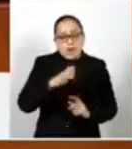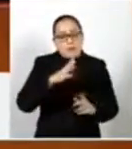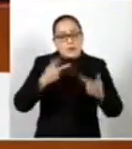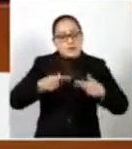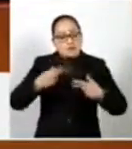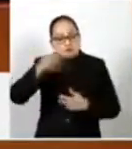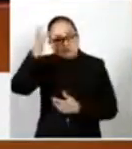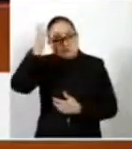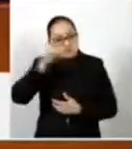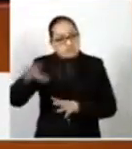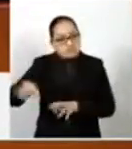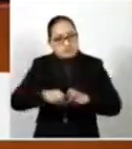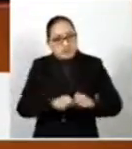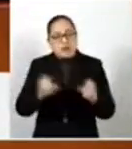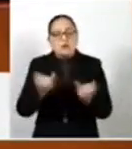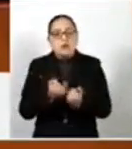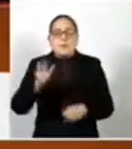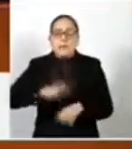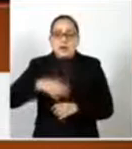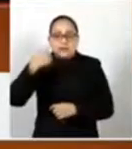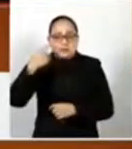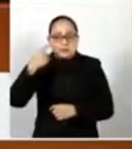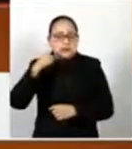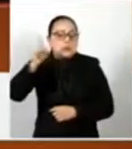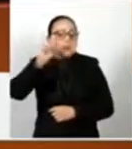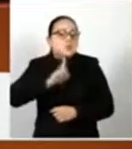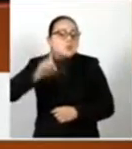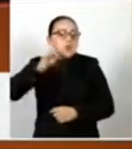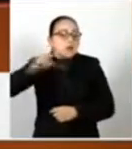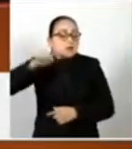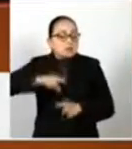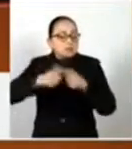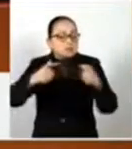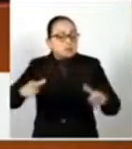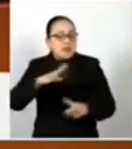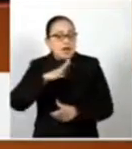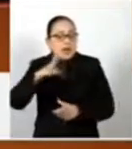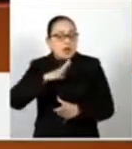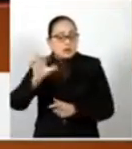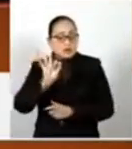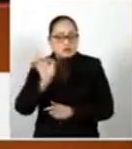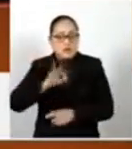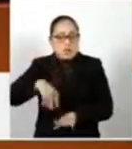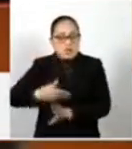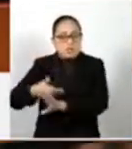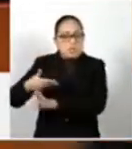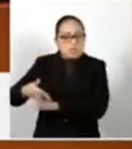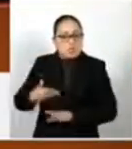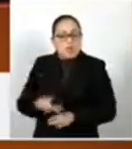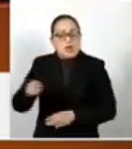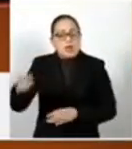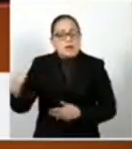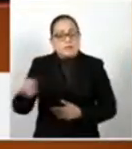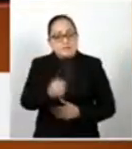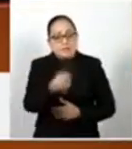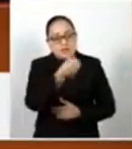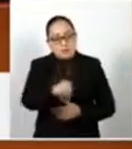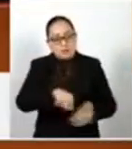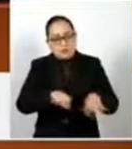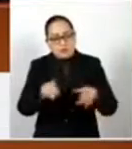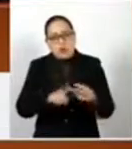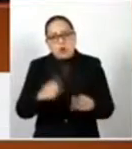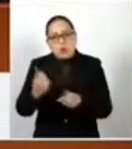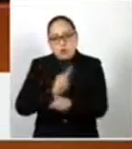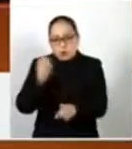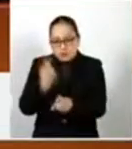víctimas de delincuentes, pero son más las mujeres en las que se incrementa la posibilidad de ser víctima de trata y violencia